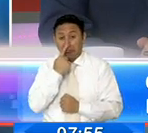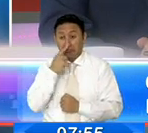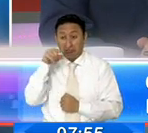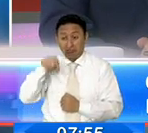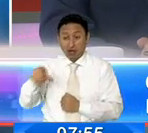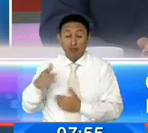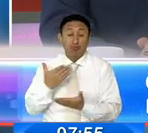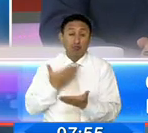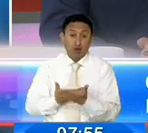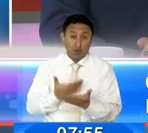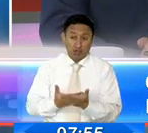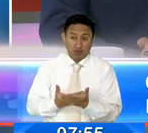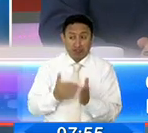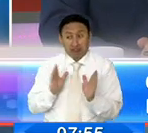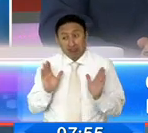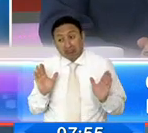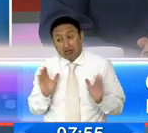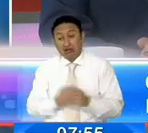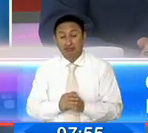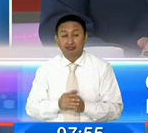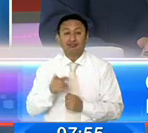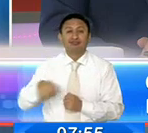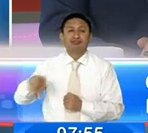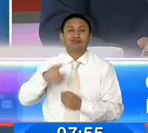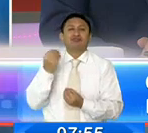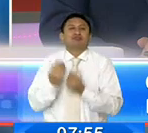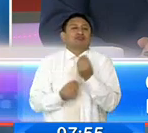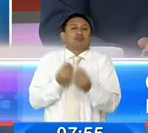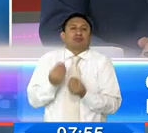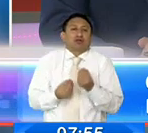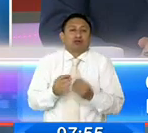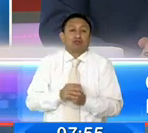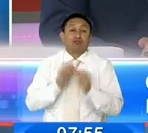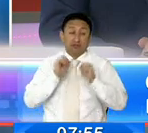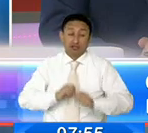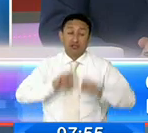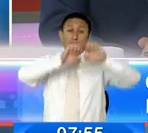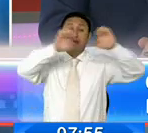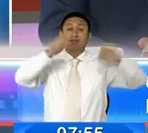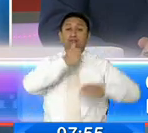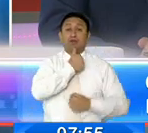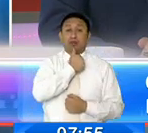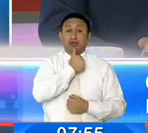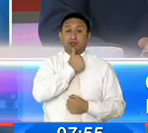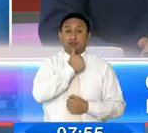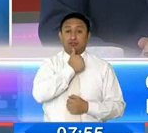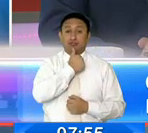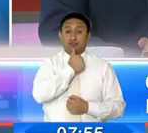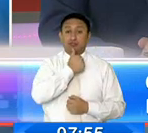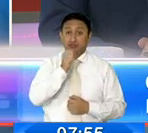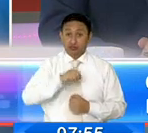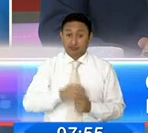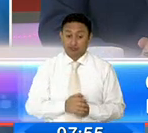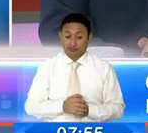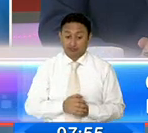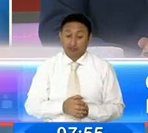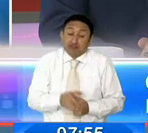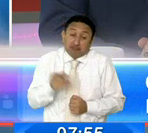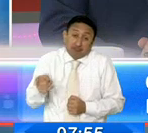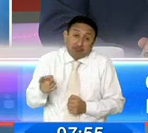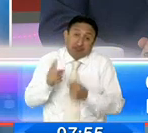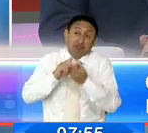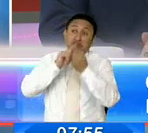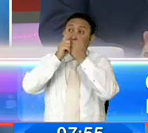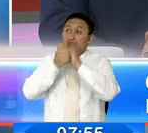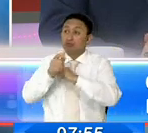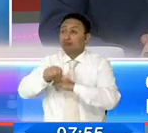proposiciones de qué es lo que quieren hacer también actores privados. Y si hay que convertirla en otro tipo